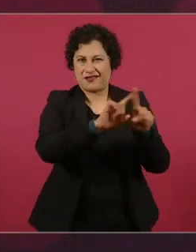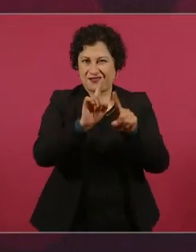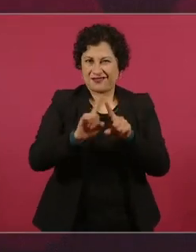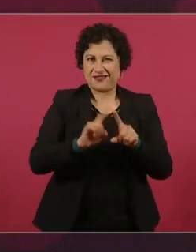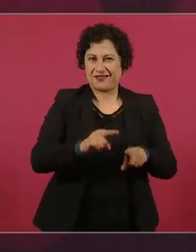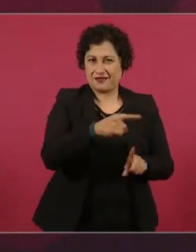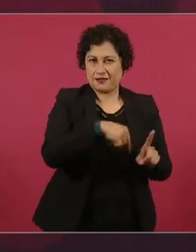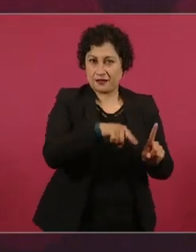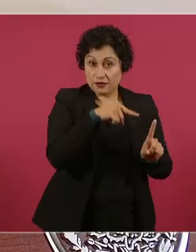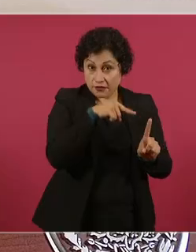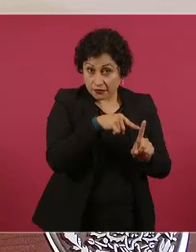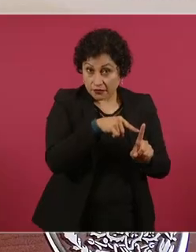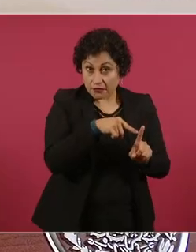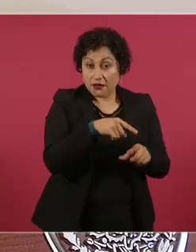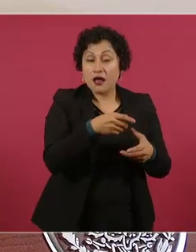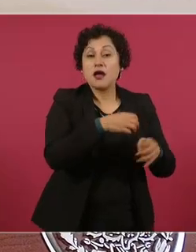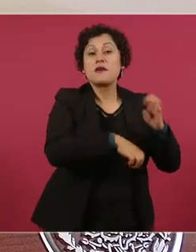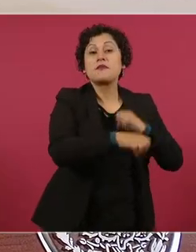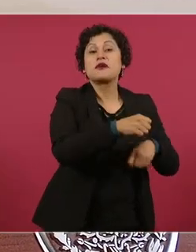si le va bien